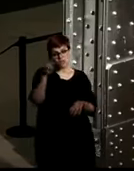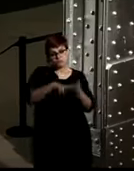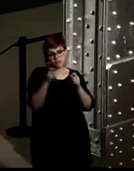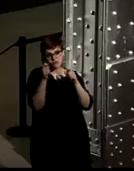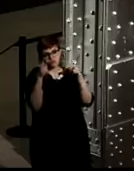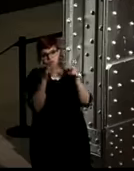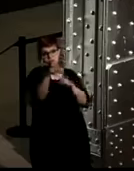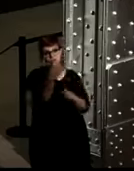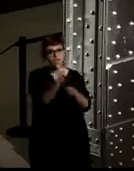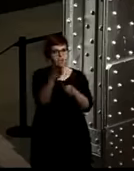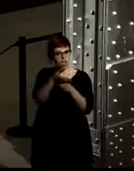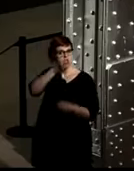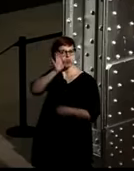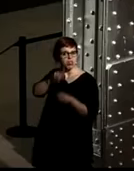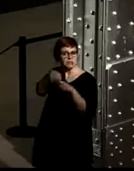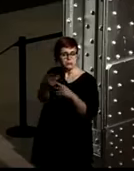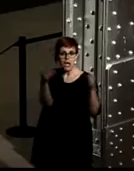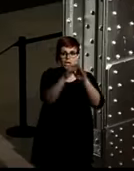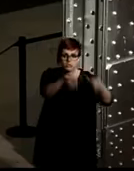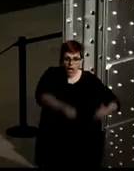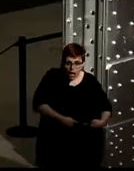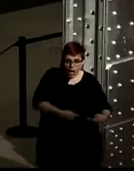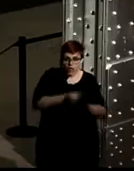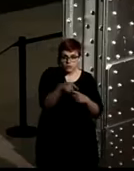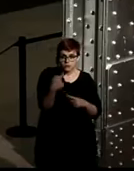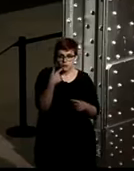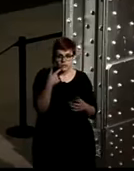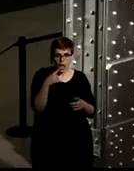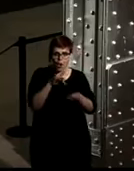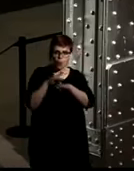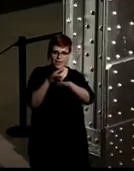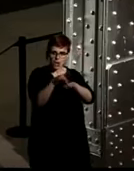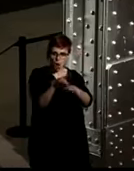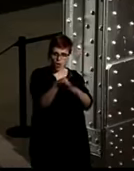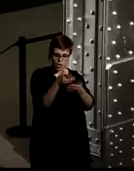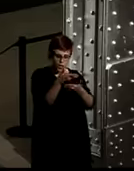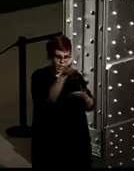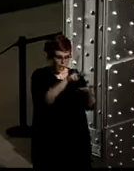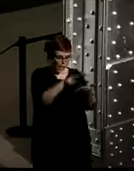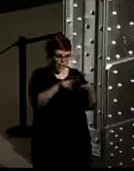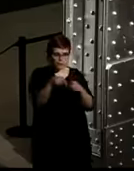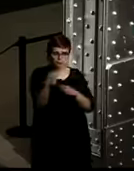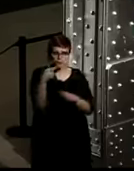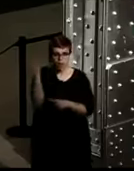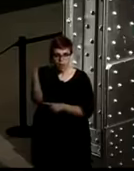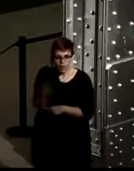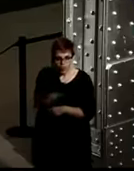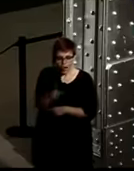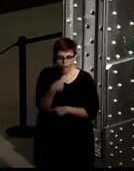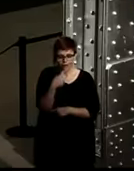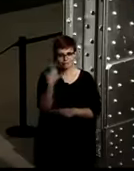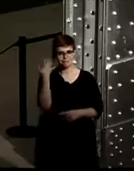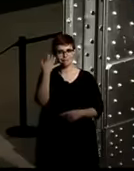una caña al salir y luego me vuelvo a casa, voy a estudiarme un guión y voy a hacer una película.